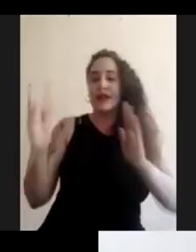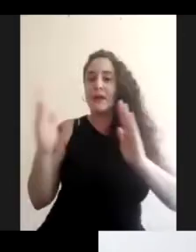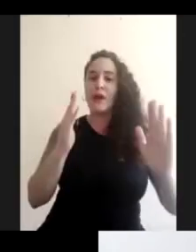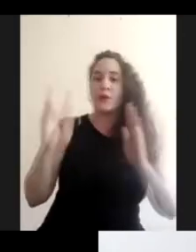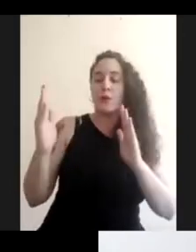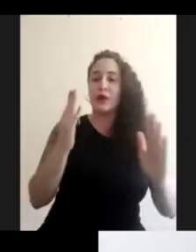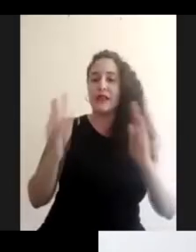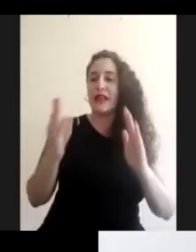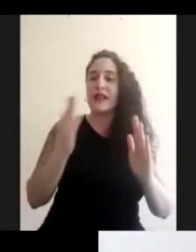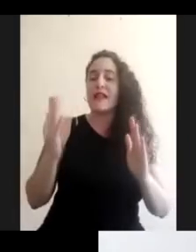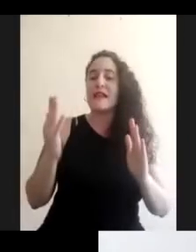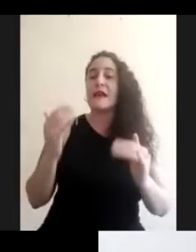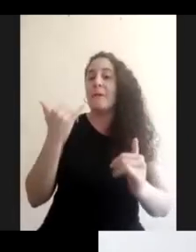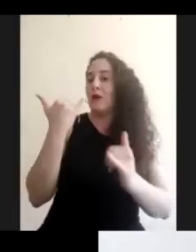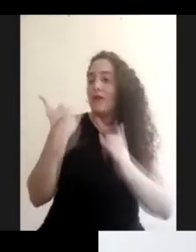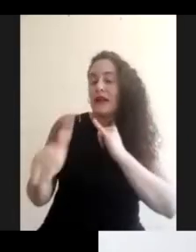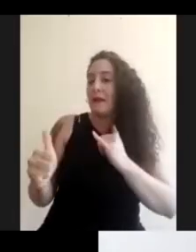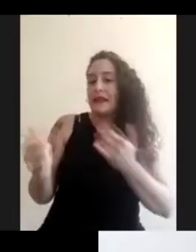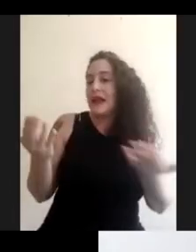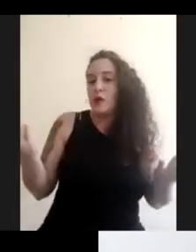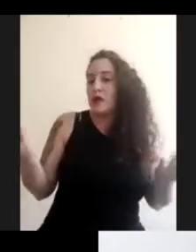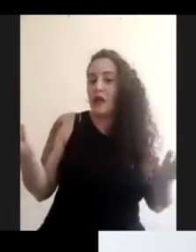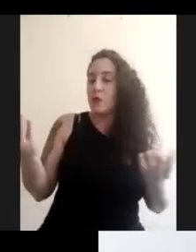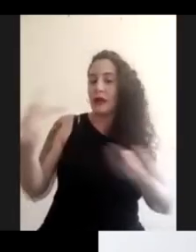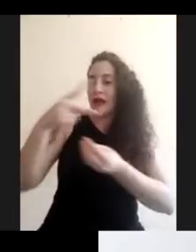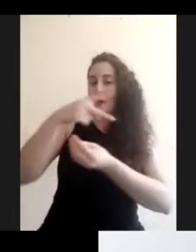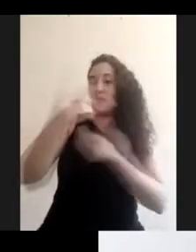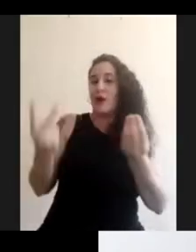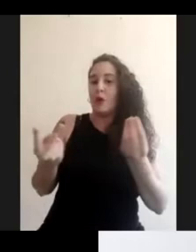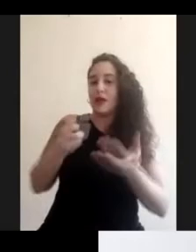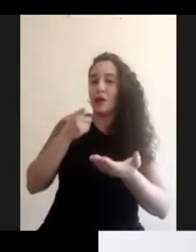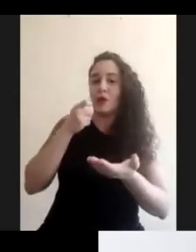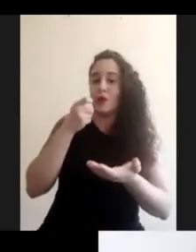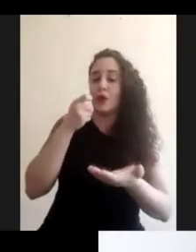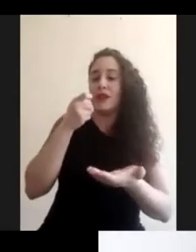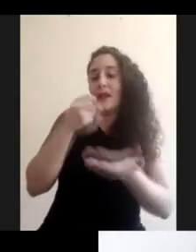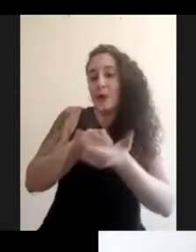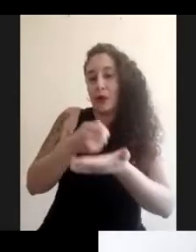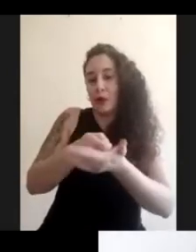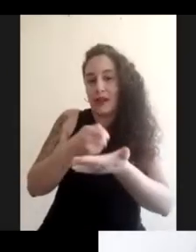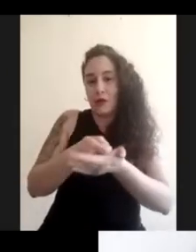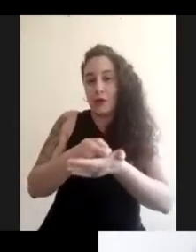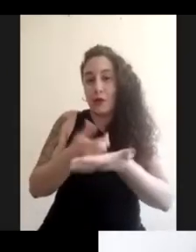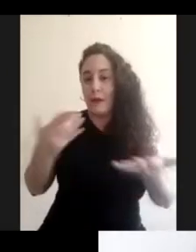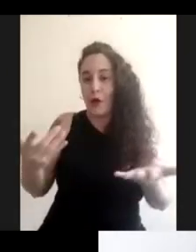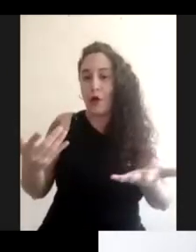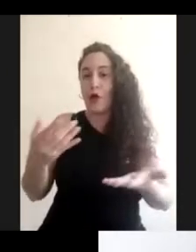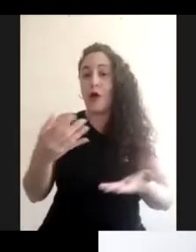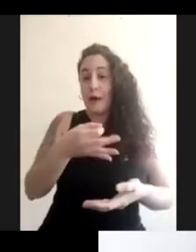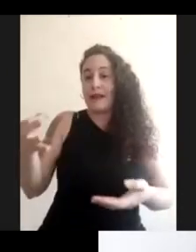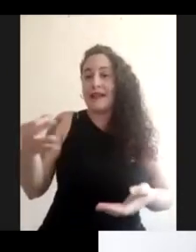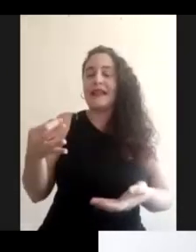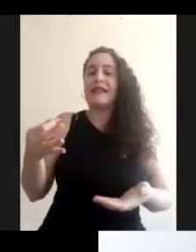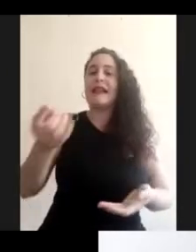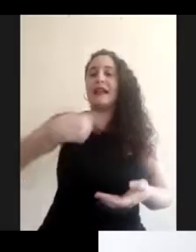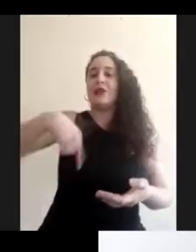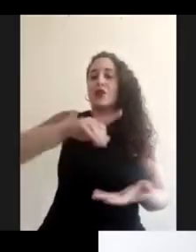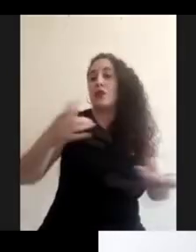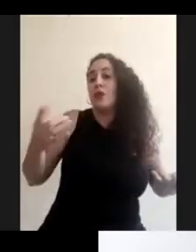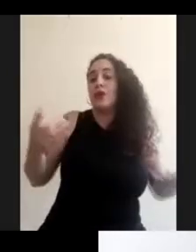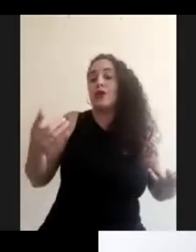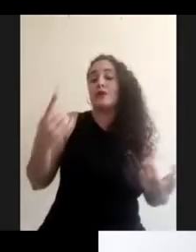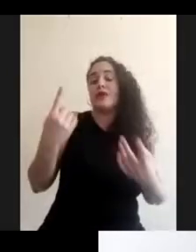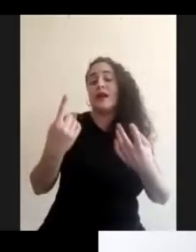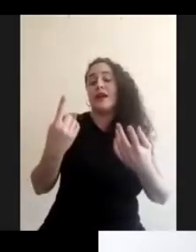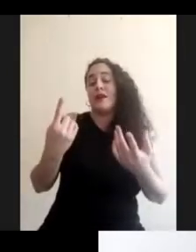no, estábamos ahí un poco en tierra de nadie, pero finalmente han optado porque, bueno, la Junta no está proporcionando los pagos pertinentes y